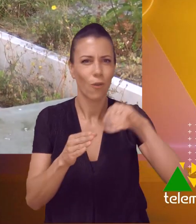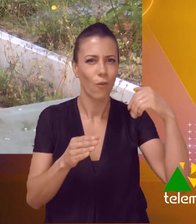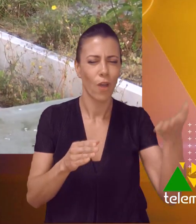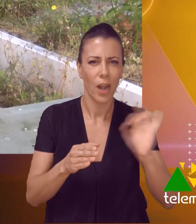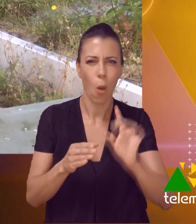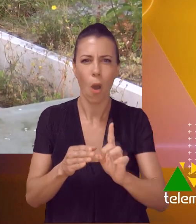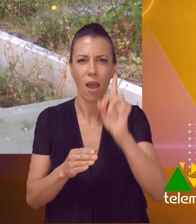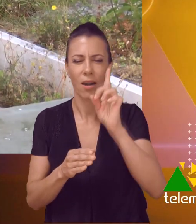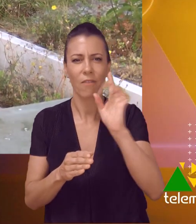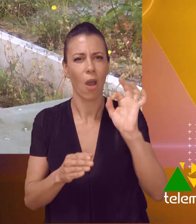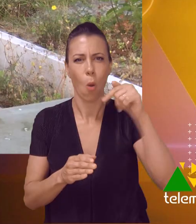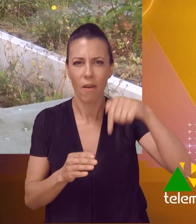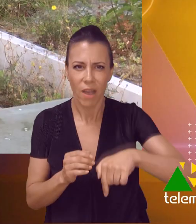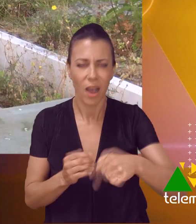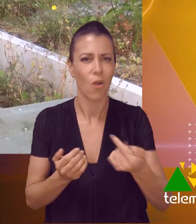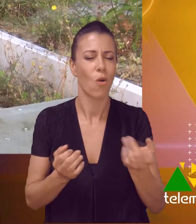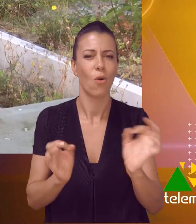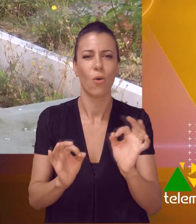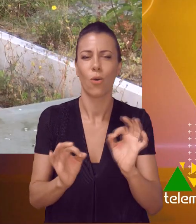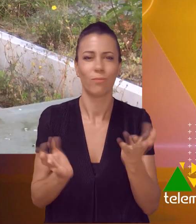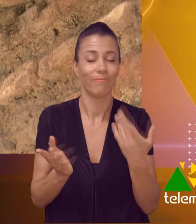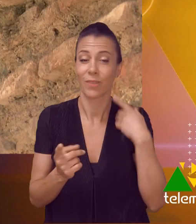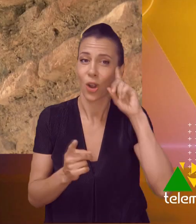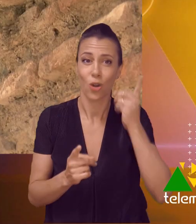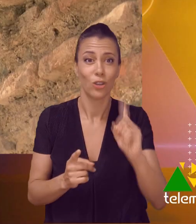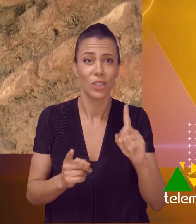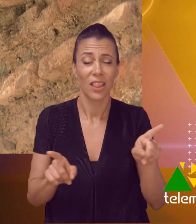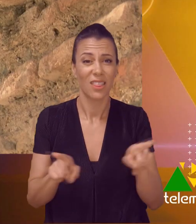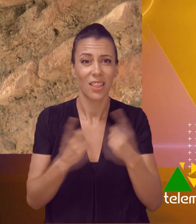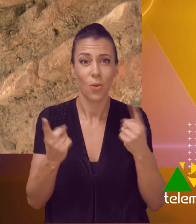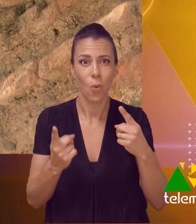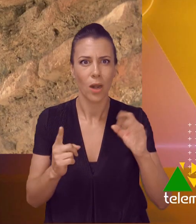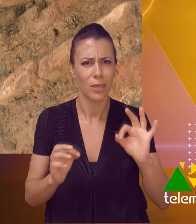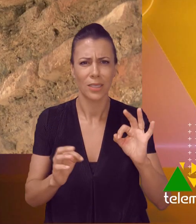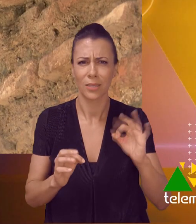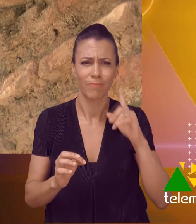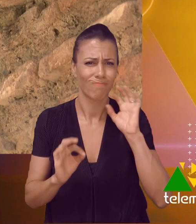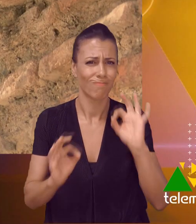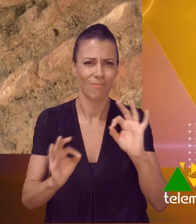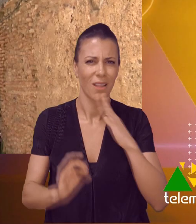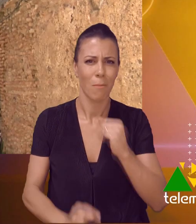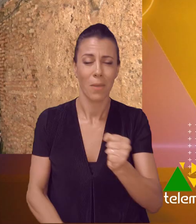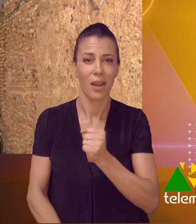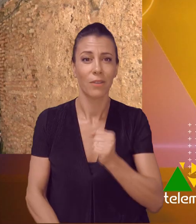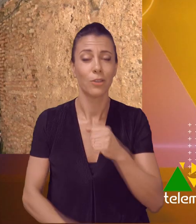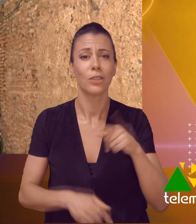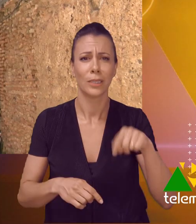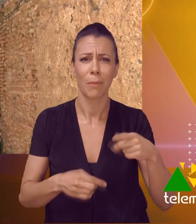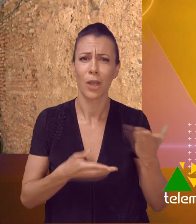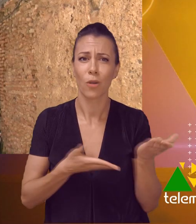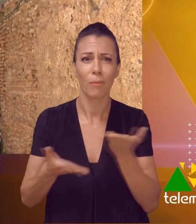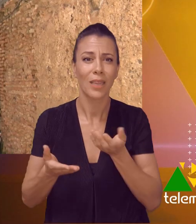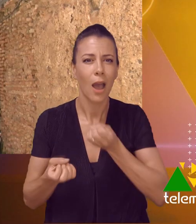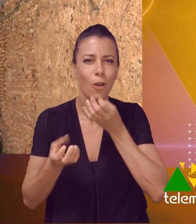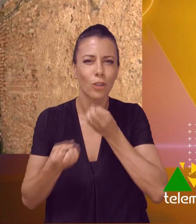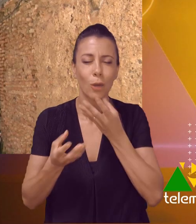de arriba, como por abajo, como cualquier sitio, es una auténtica maravilla, y sobre todo nos invita a contarle